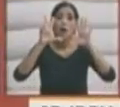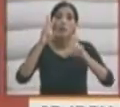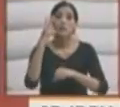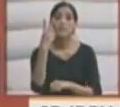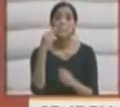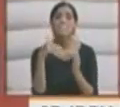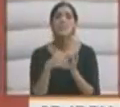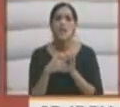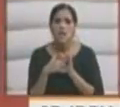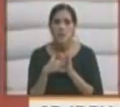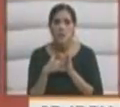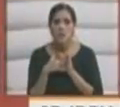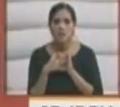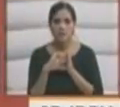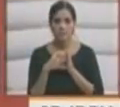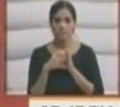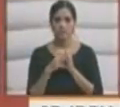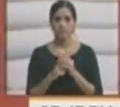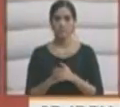582,000.